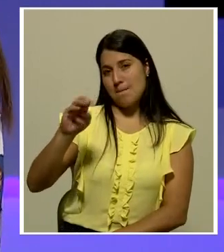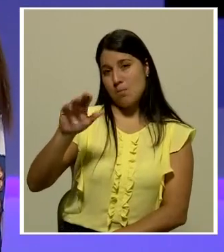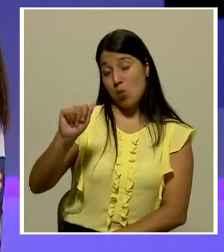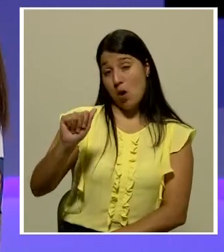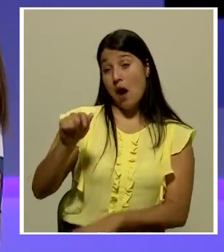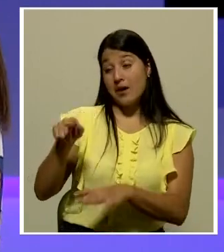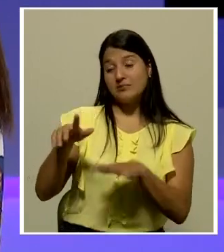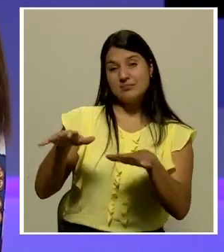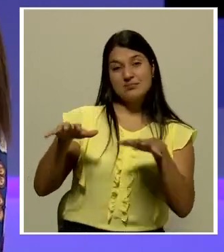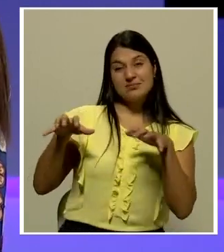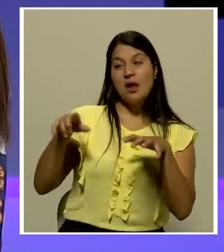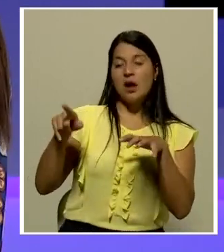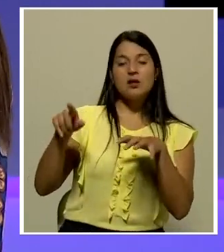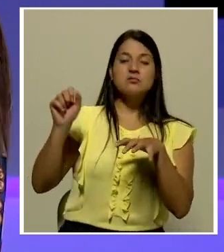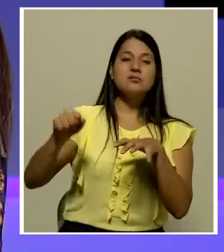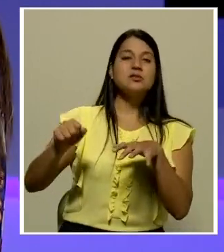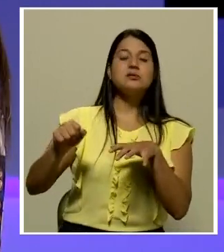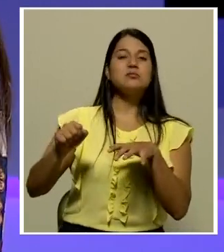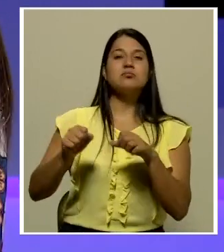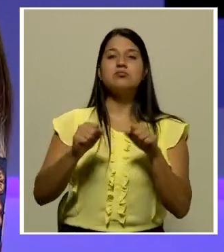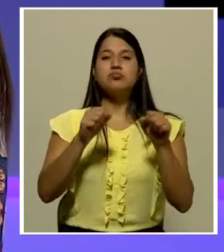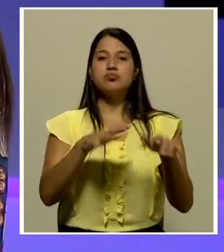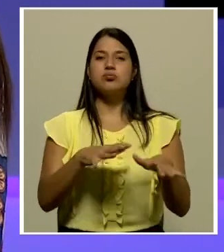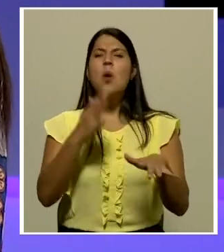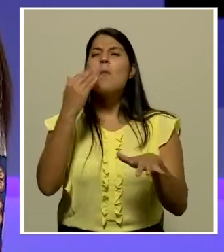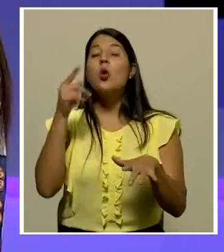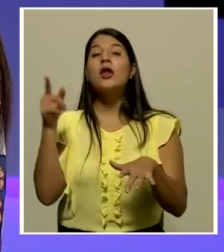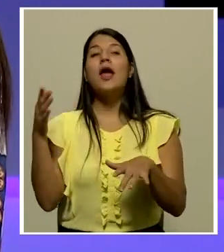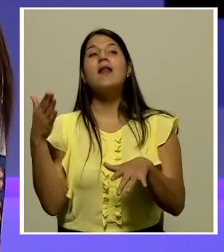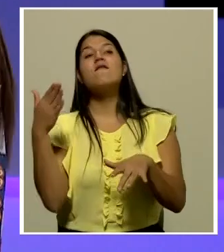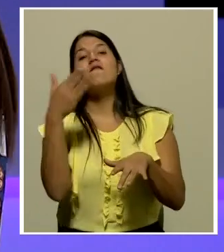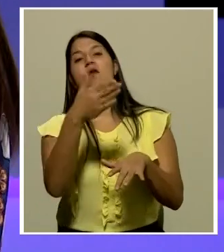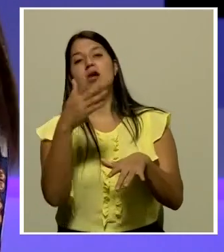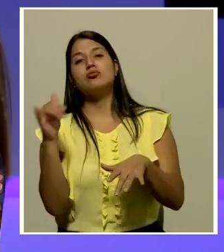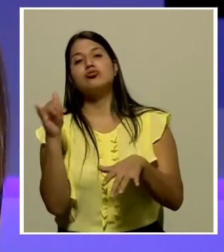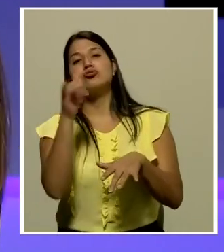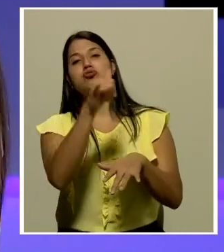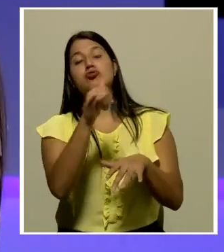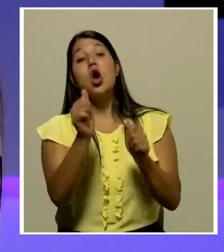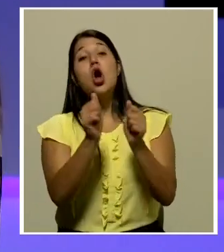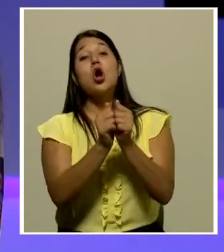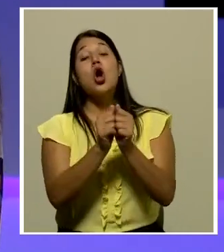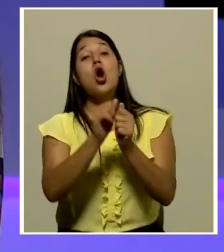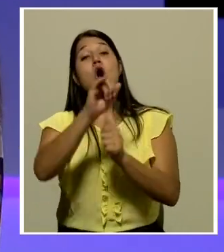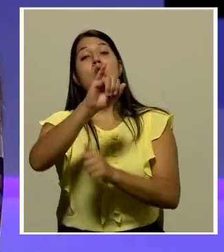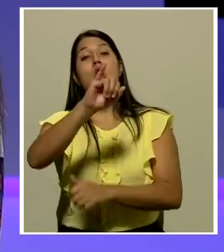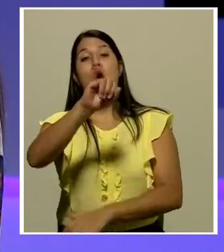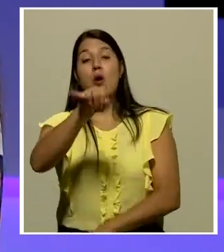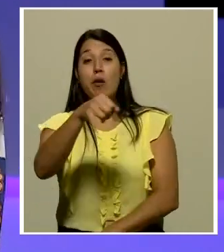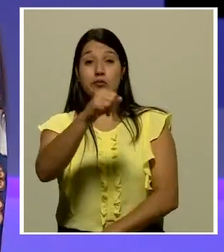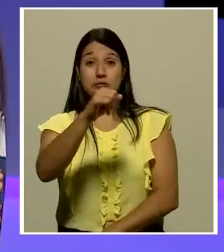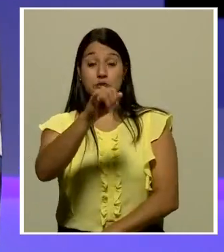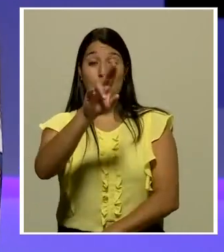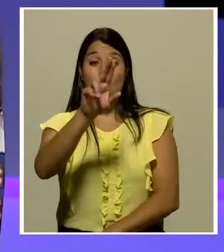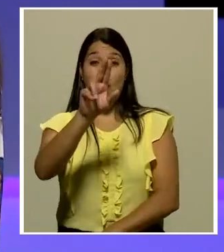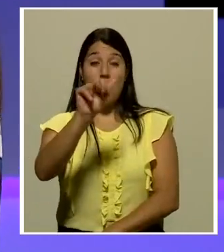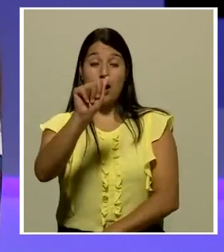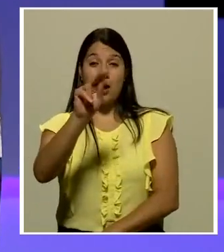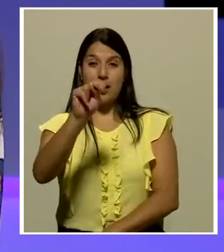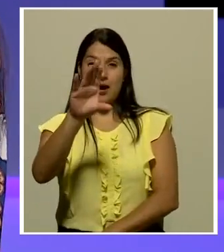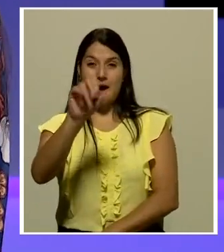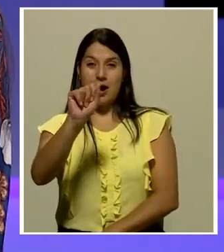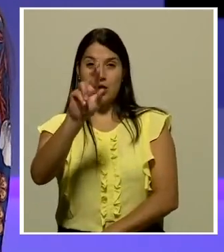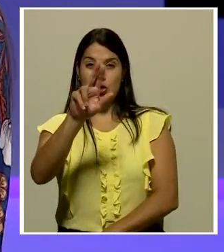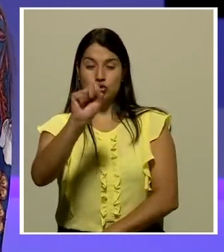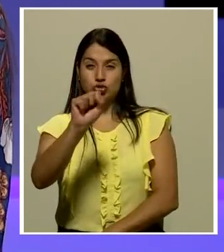Específicamente, esa está relacionada con el viaje que él hace con Juan Carlos Bolaños a Panamá, que fue también una revelación del Semanario Universidad, del equipo